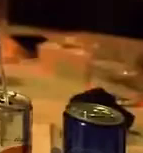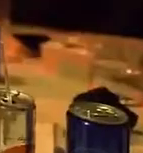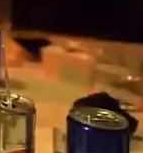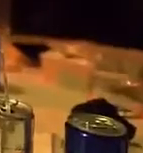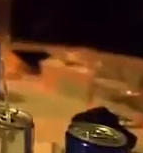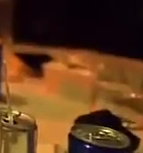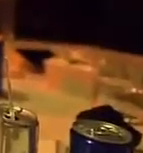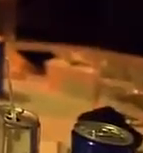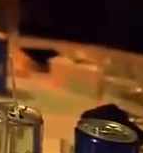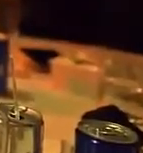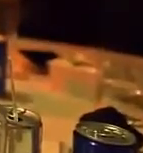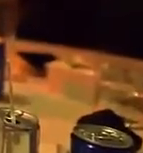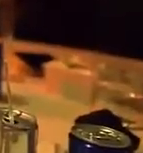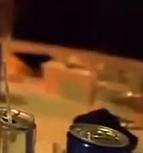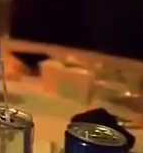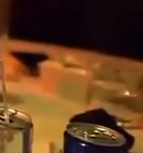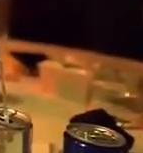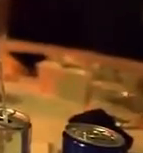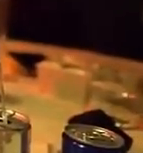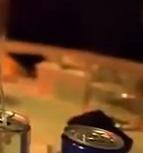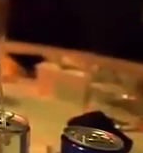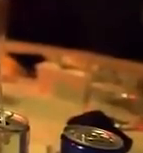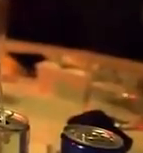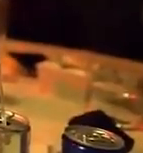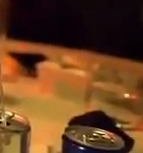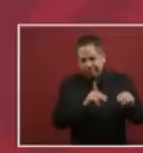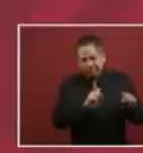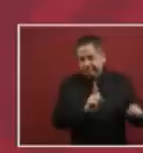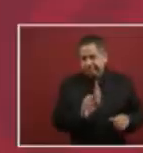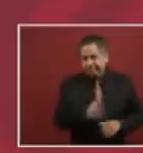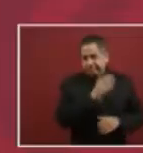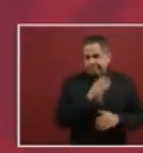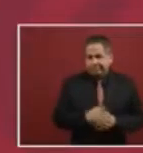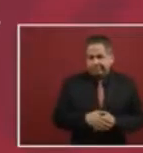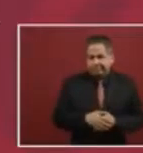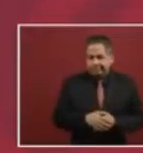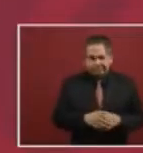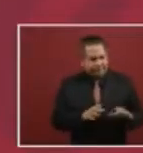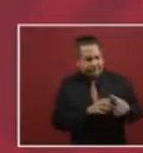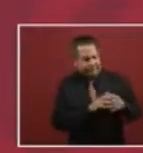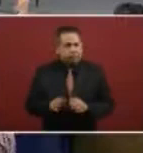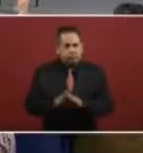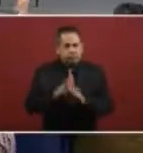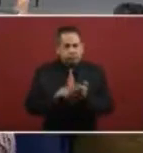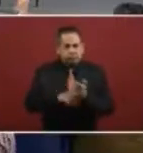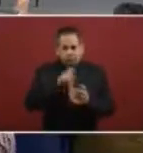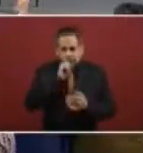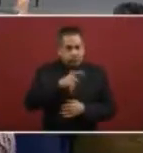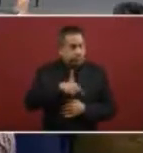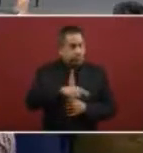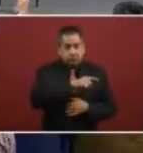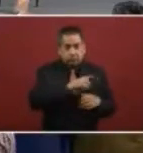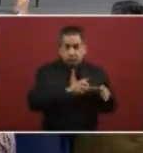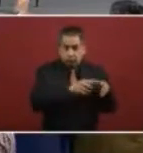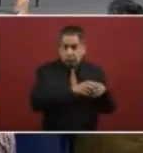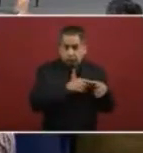Orgullosamente fifí. Fifí. Obvio, soy fifí. No, aquí somos fifís. No cualquiera es fifí. Se asumen,